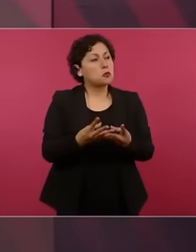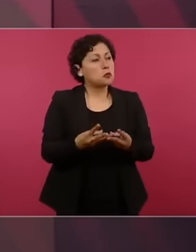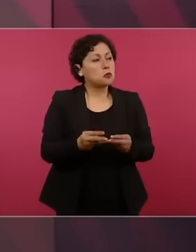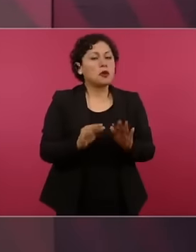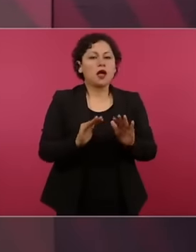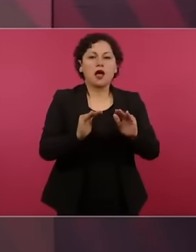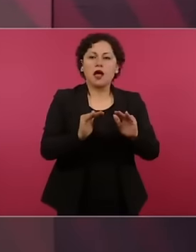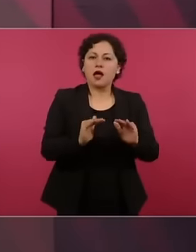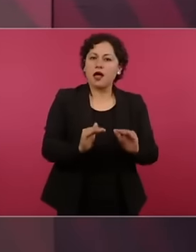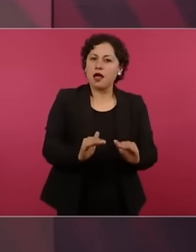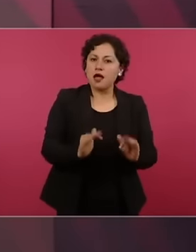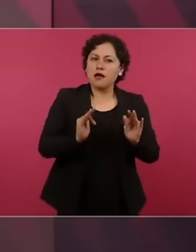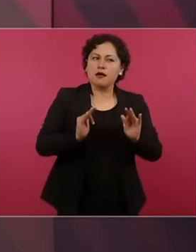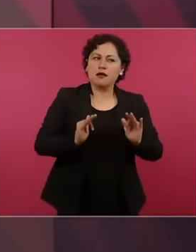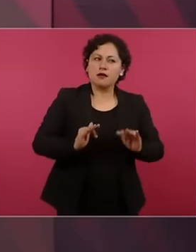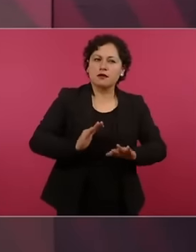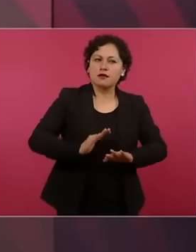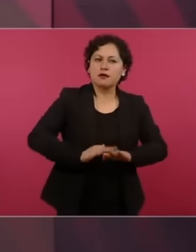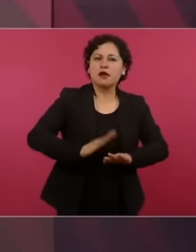y yo pienso que